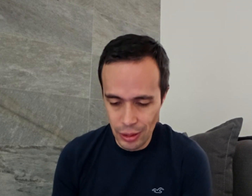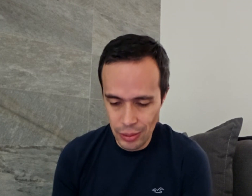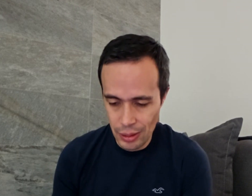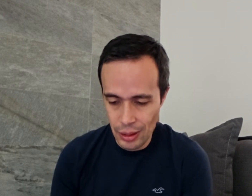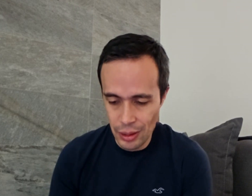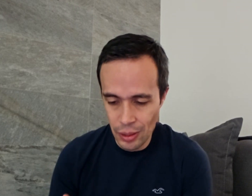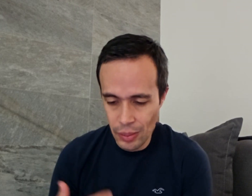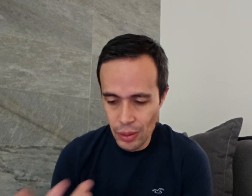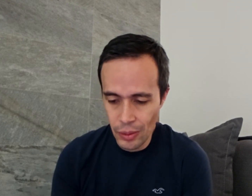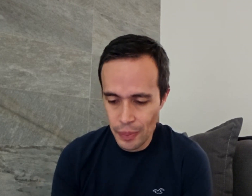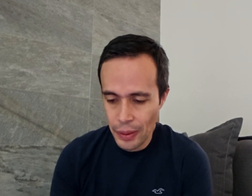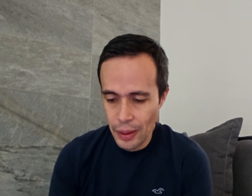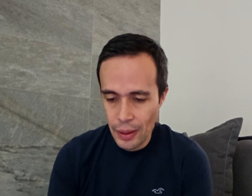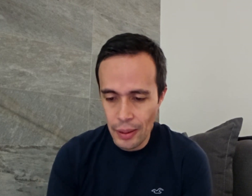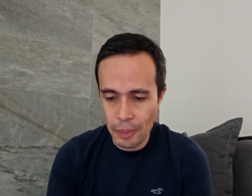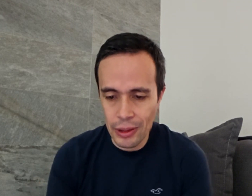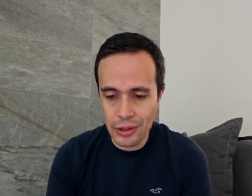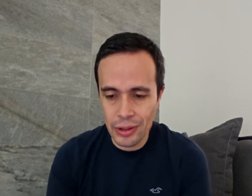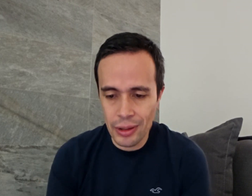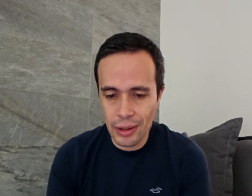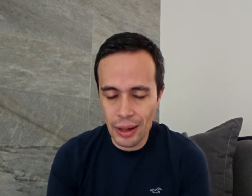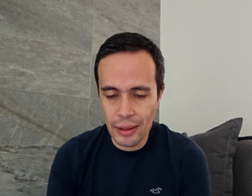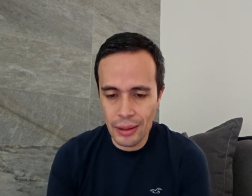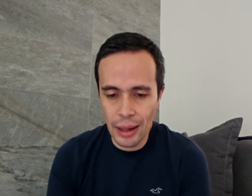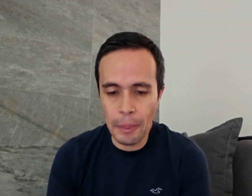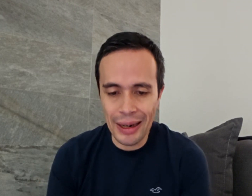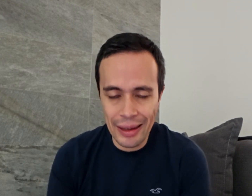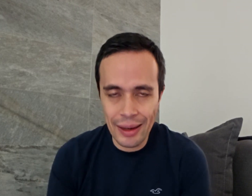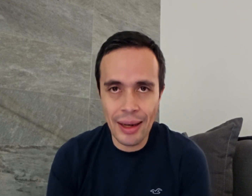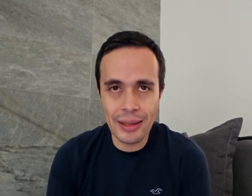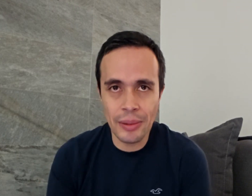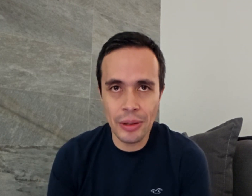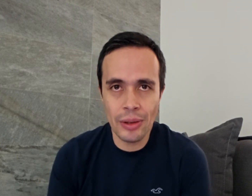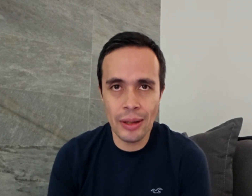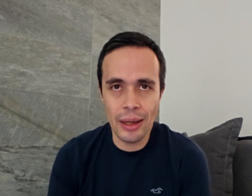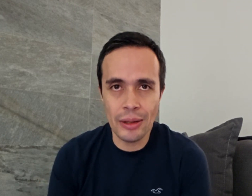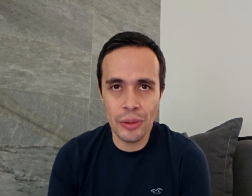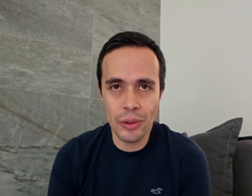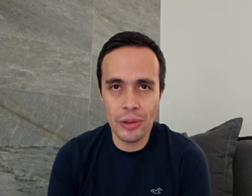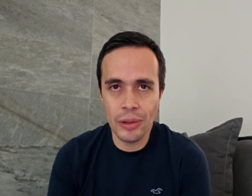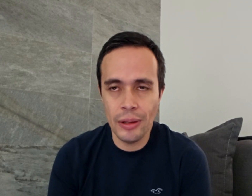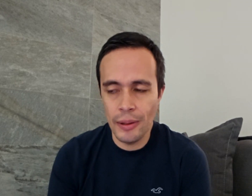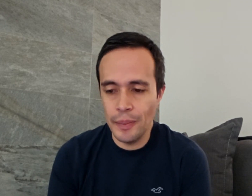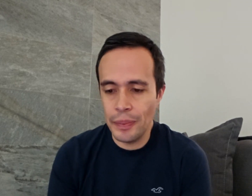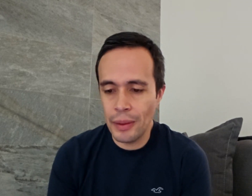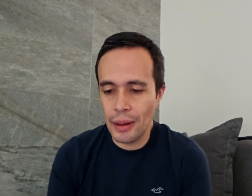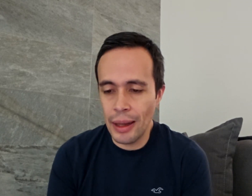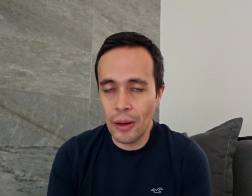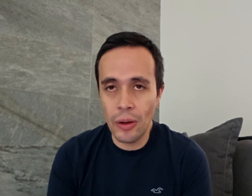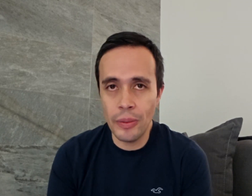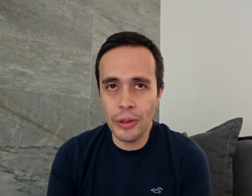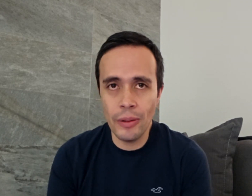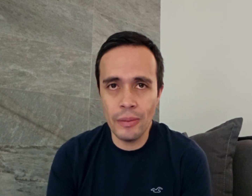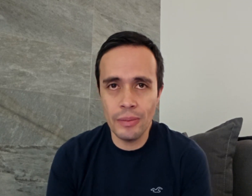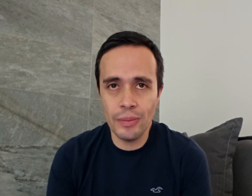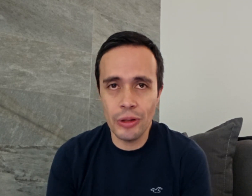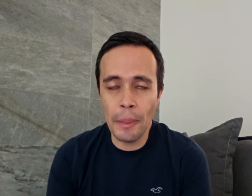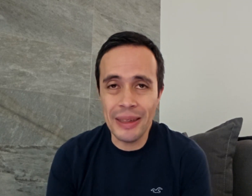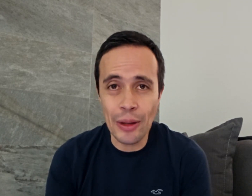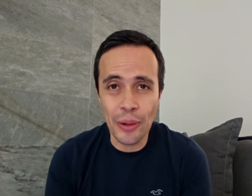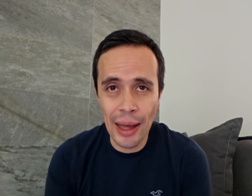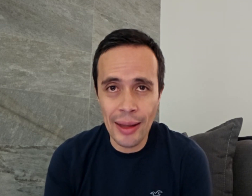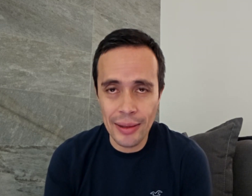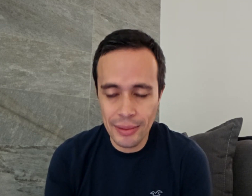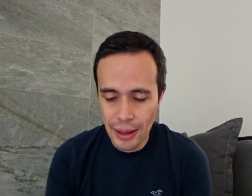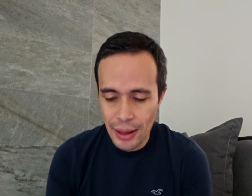protegiendo, ¿no? Y cómo, pues, a partir de la exhibición de asuntos de corrupción, pues no